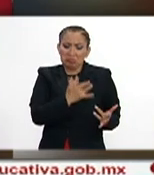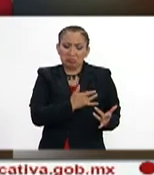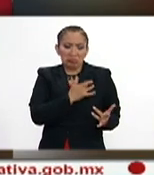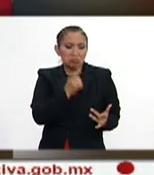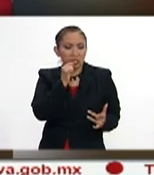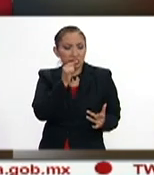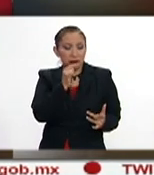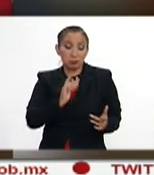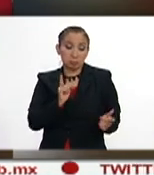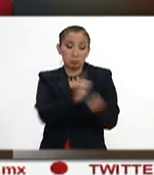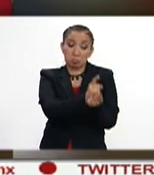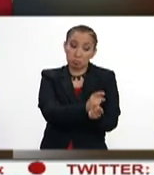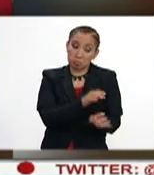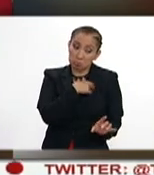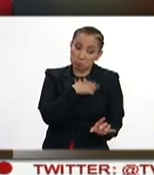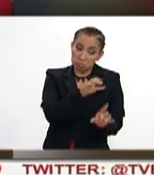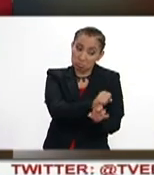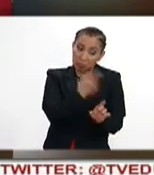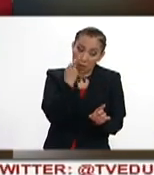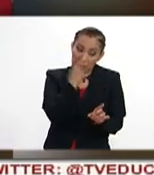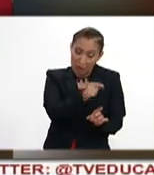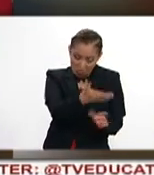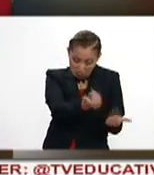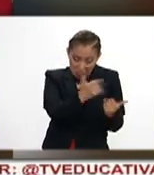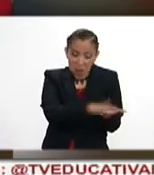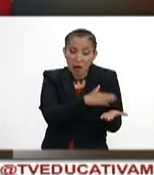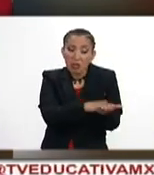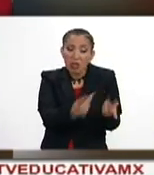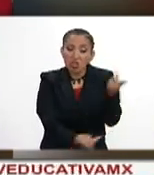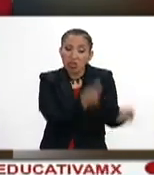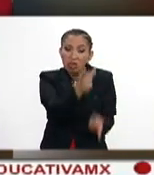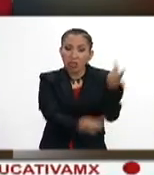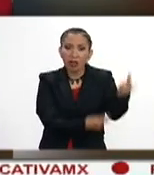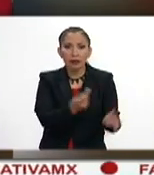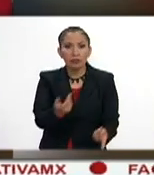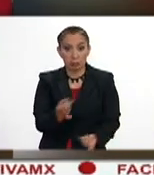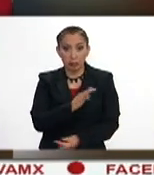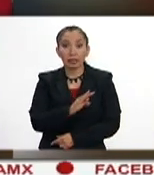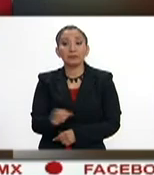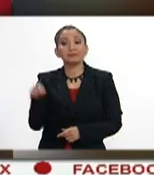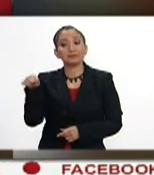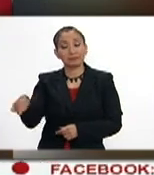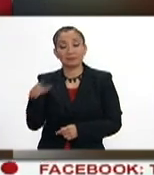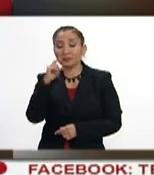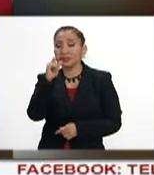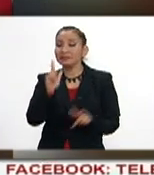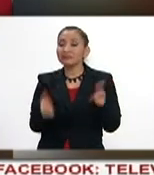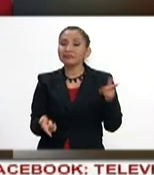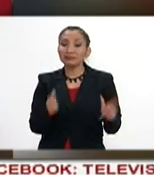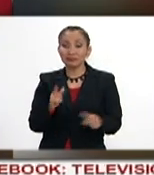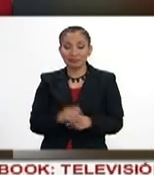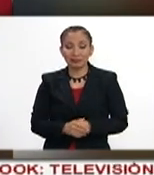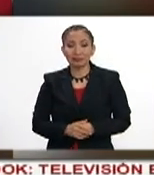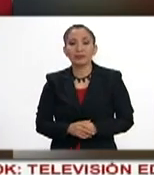ser justificar justo la o detención no, detenerte y empezarte a cuestionar. Exacto. Lo